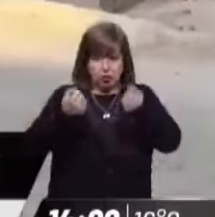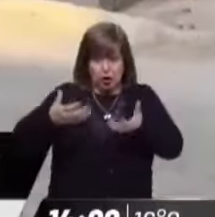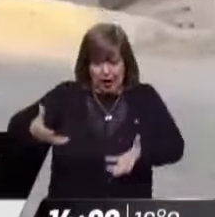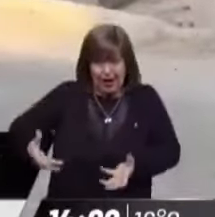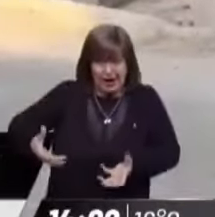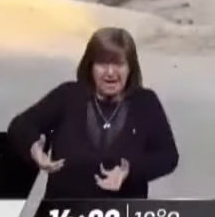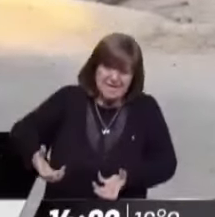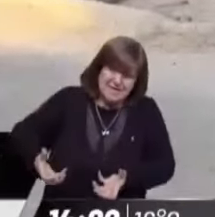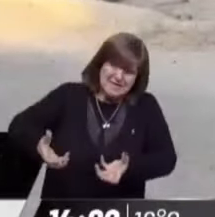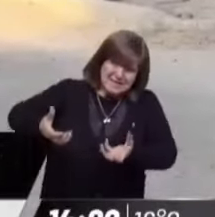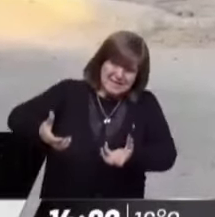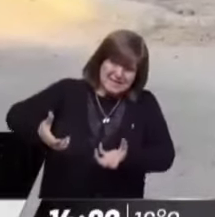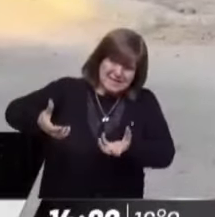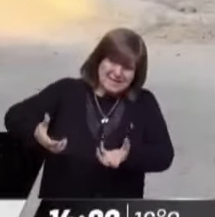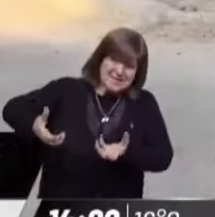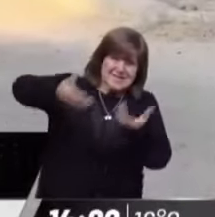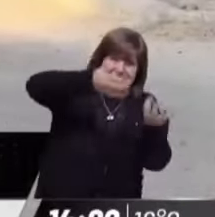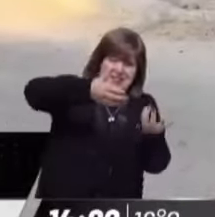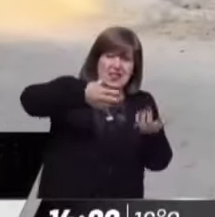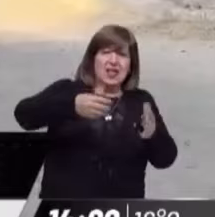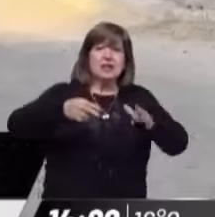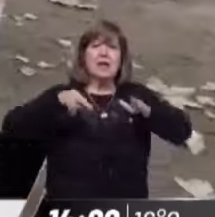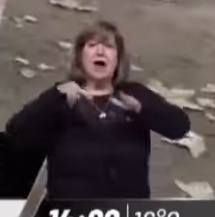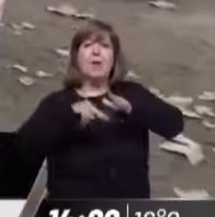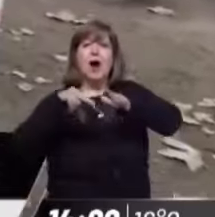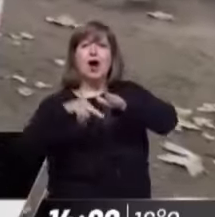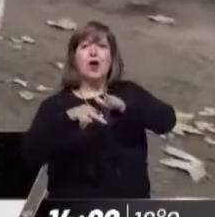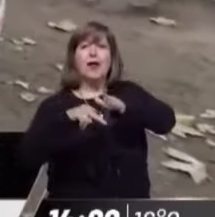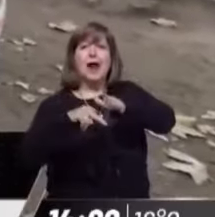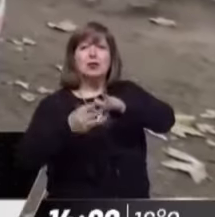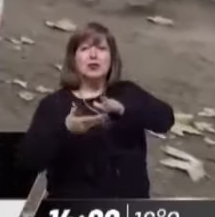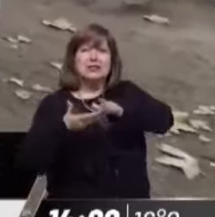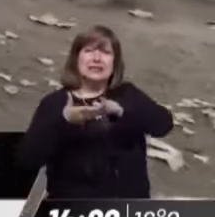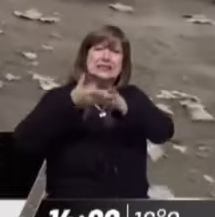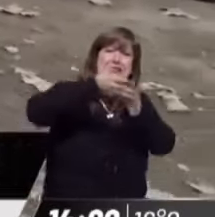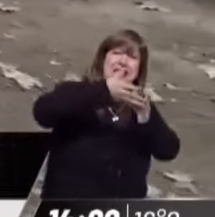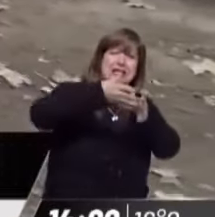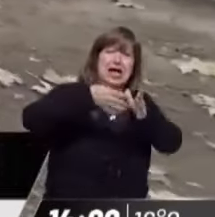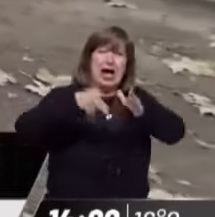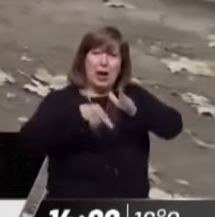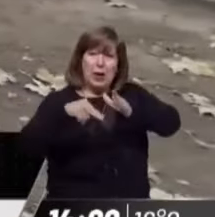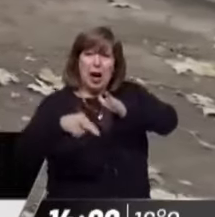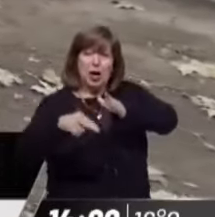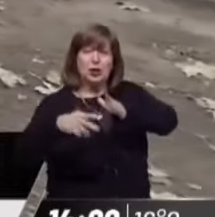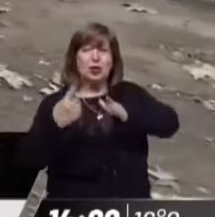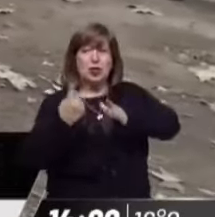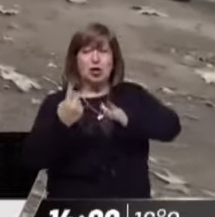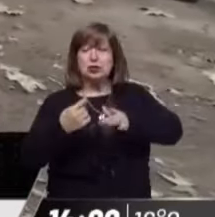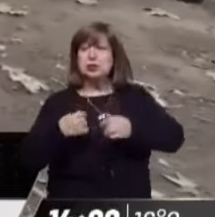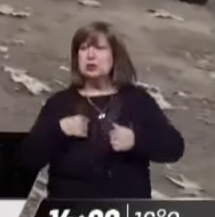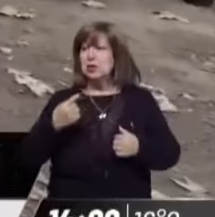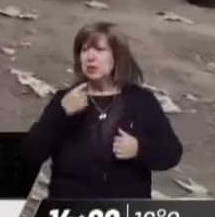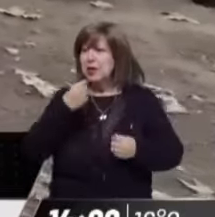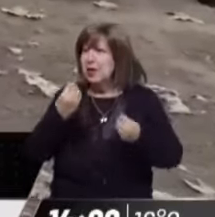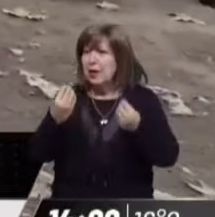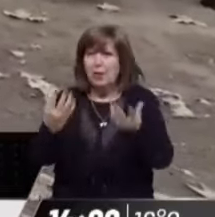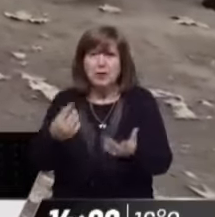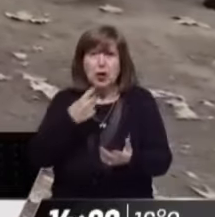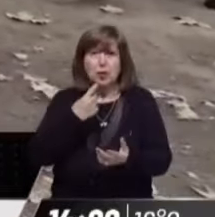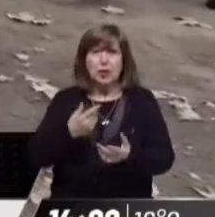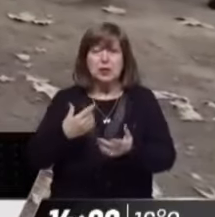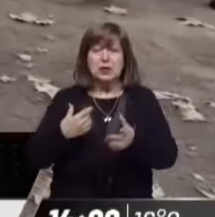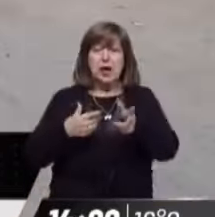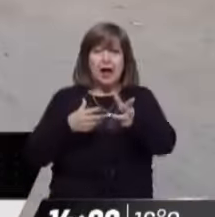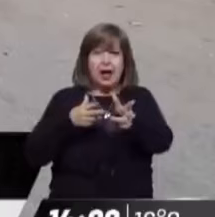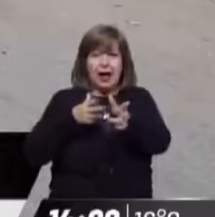qué les dijeron que fue encerrado el vehículo no lo según lo que yo escuché es que venía bueno el vehículo del del accidente